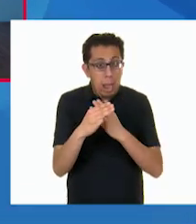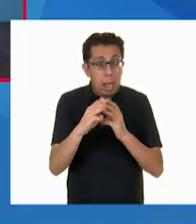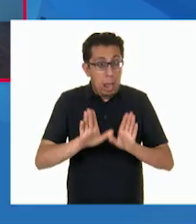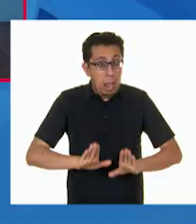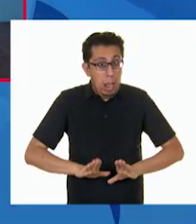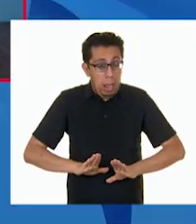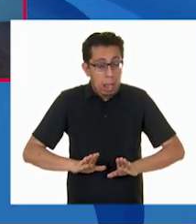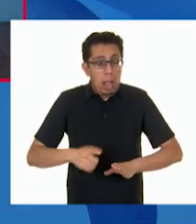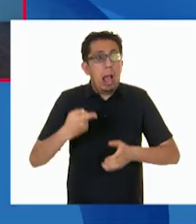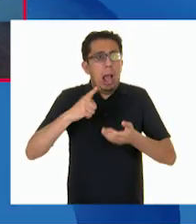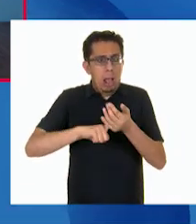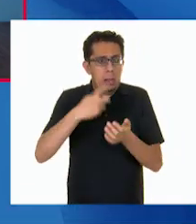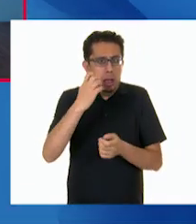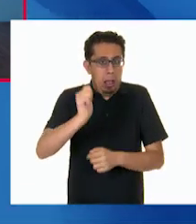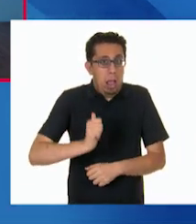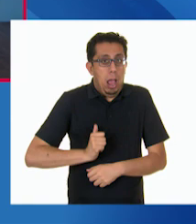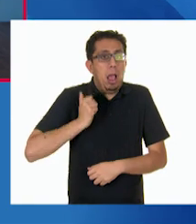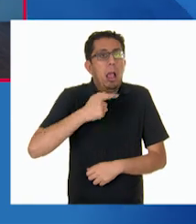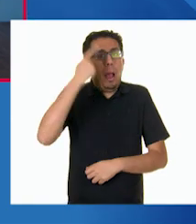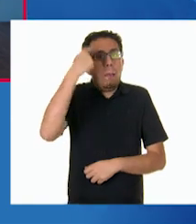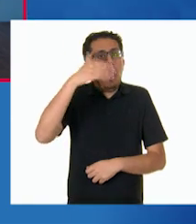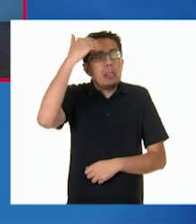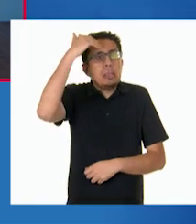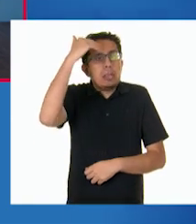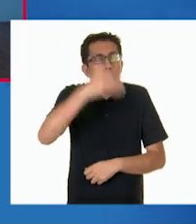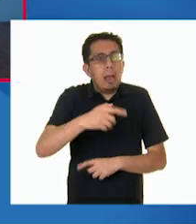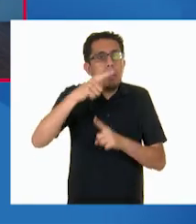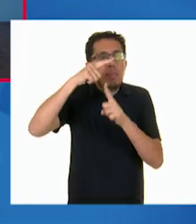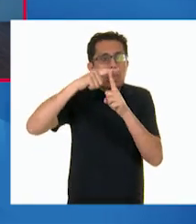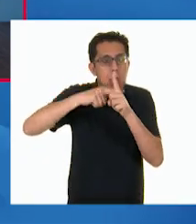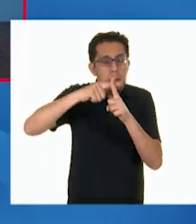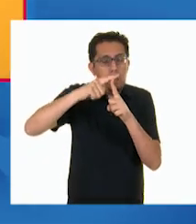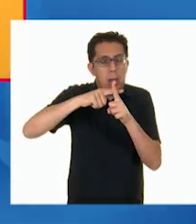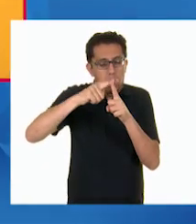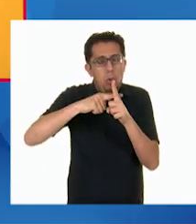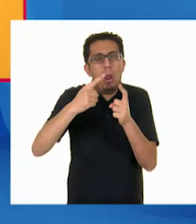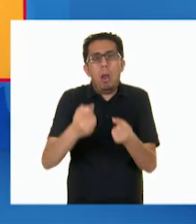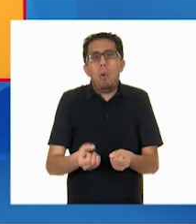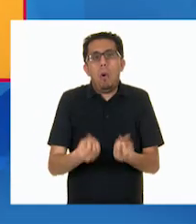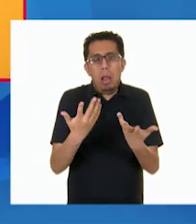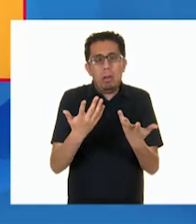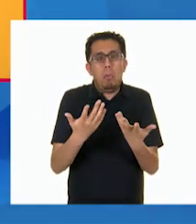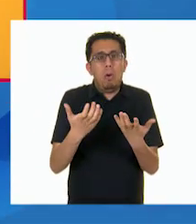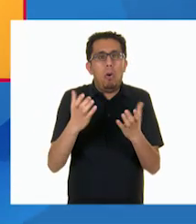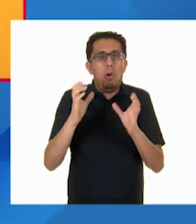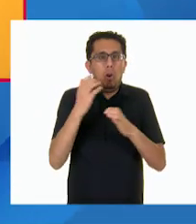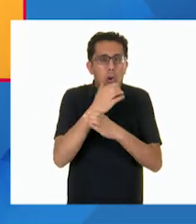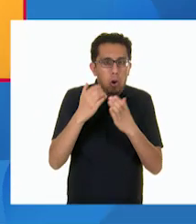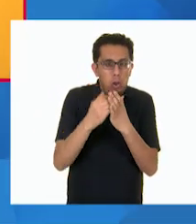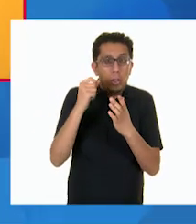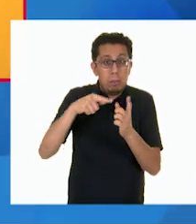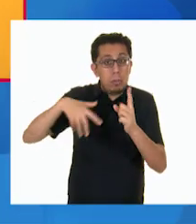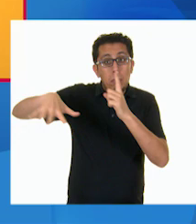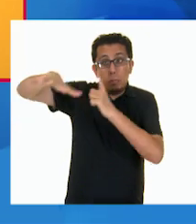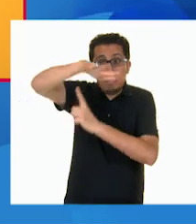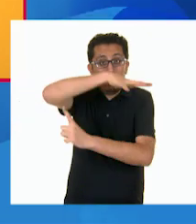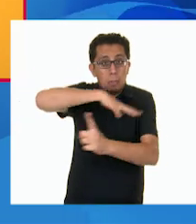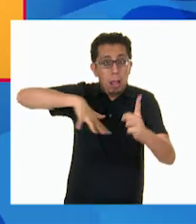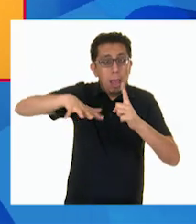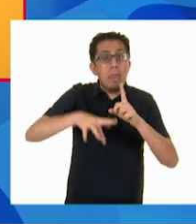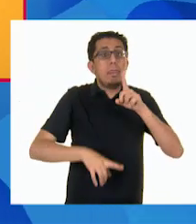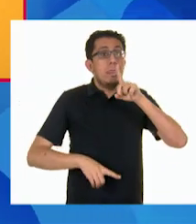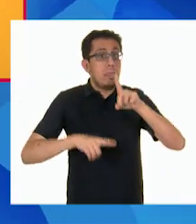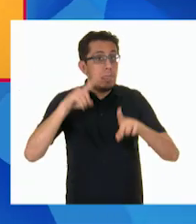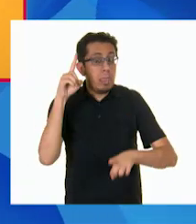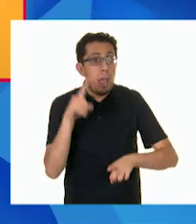aprovechar para determinar cuáles son las temperaturas de los cuerpos y del ambiente. Y dependiendo qué